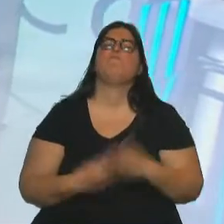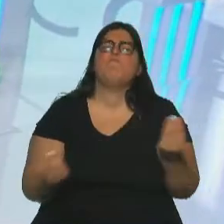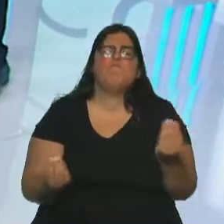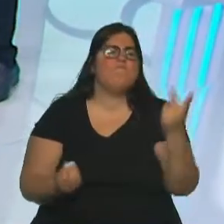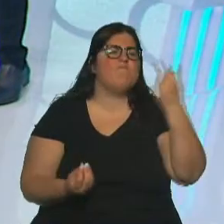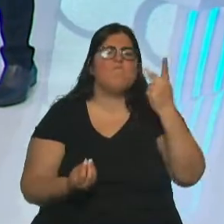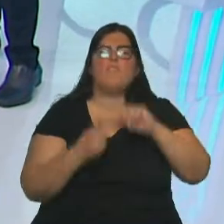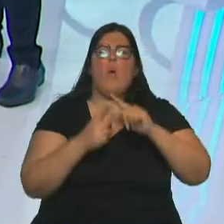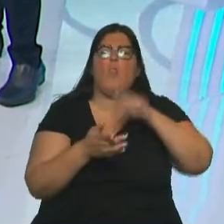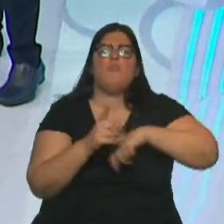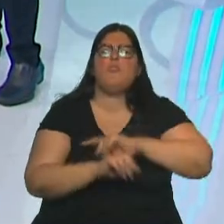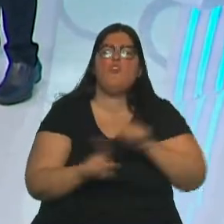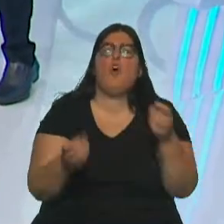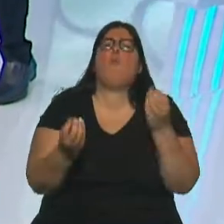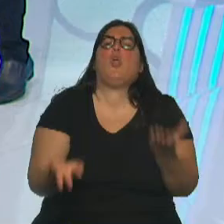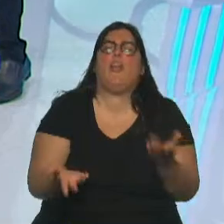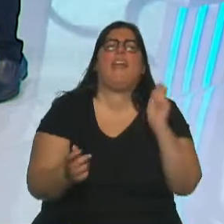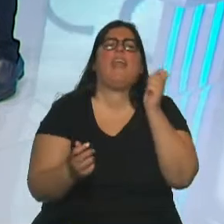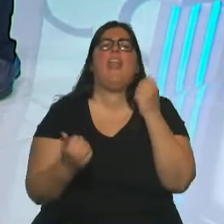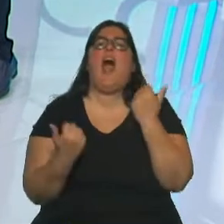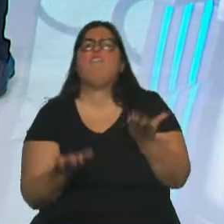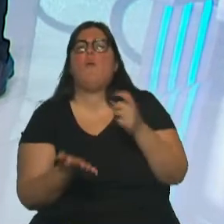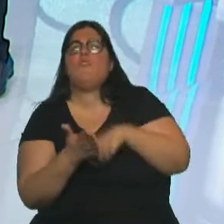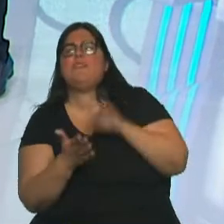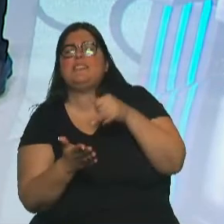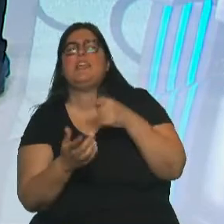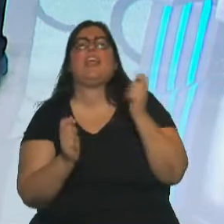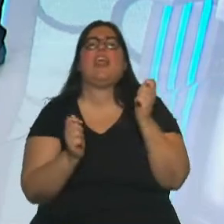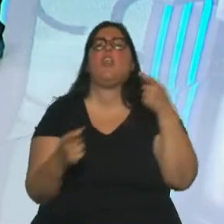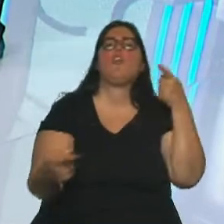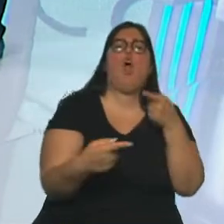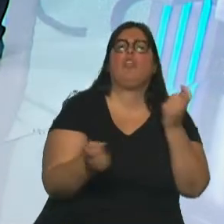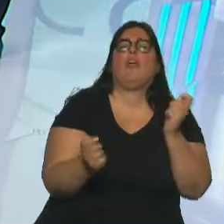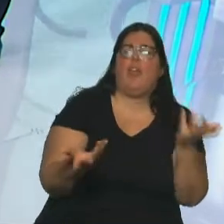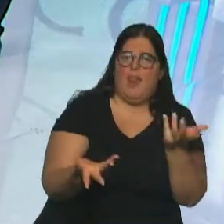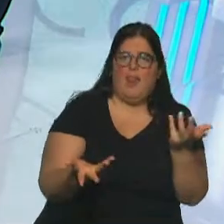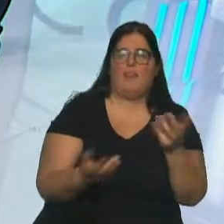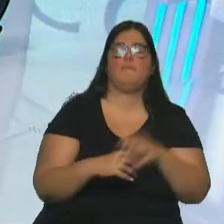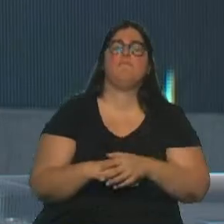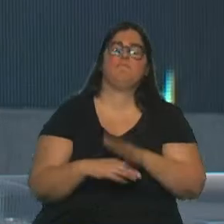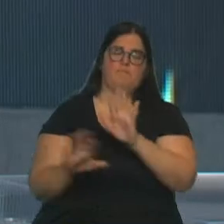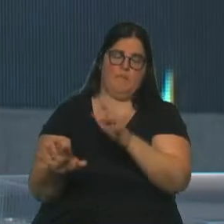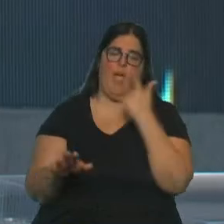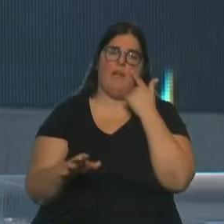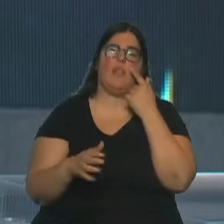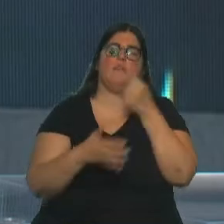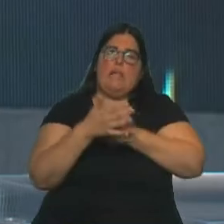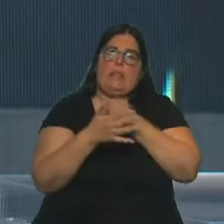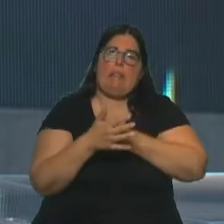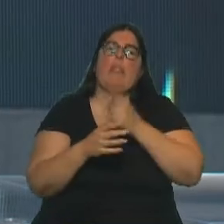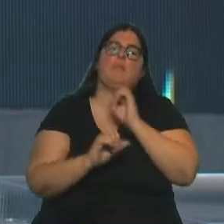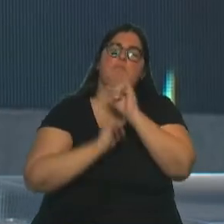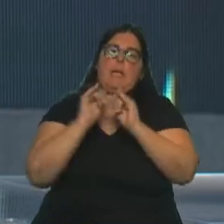este acuerdo? ¿Quiénes están a favor y quiénes están en contra de un posible acuerdo? Bueno, Pablo, vamos a tratar de